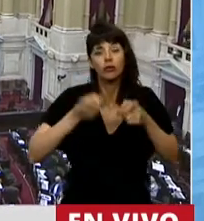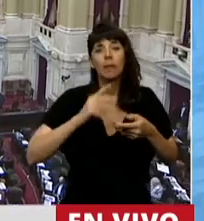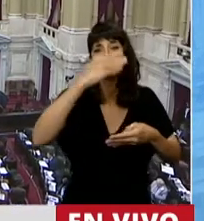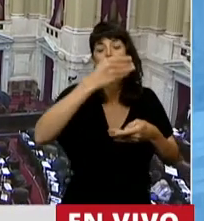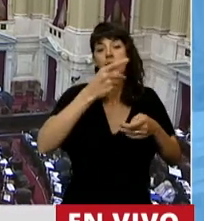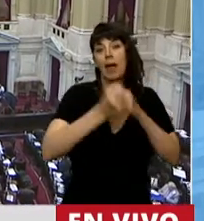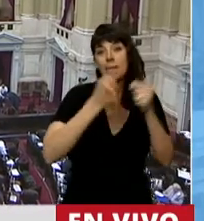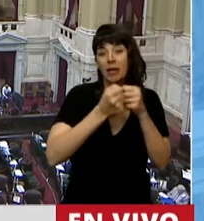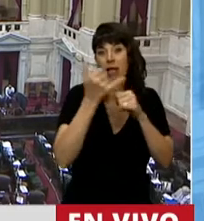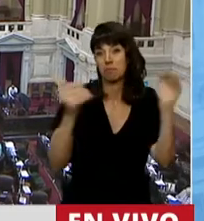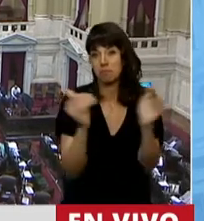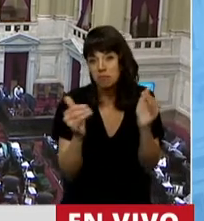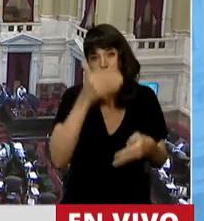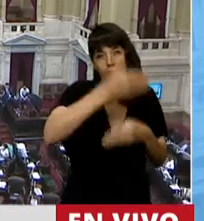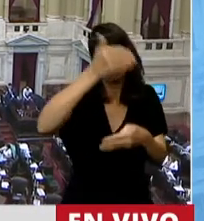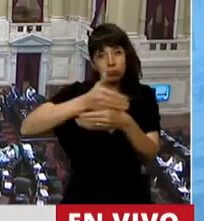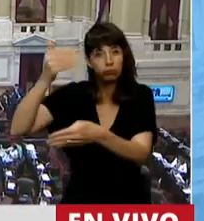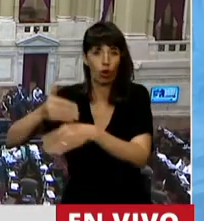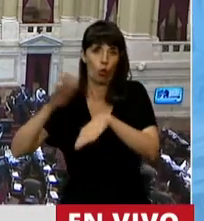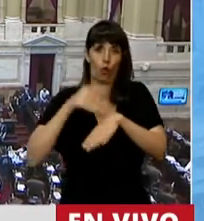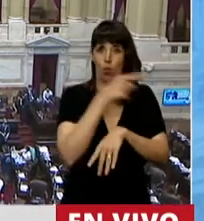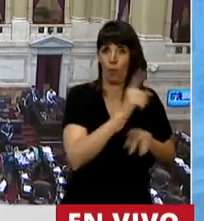sus ventanas por esa misma estrategia.